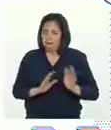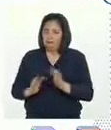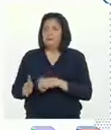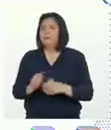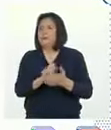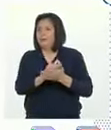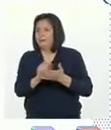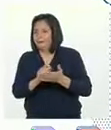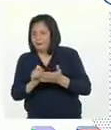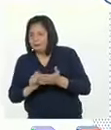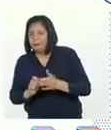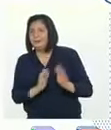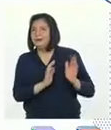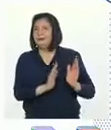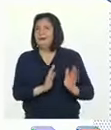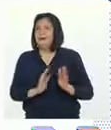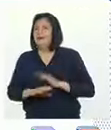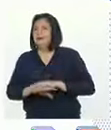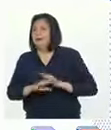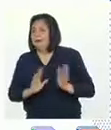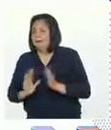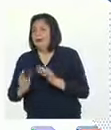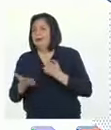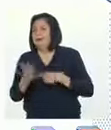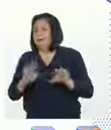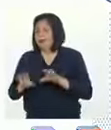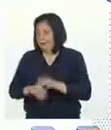la escritura de nuestro plan de acción.